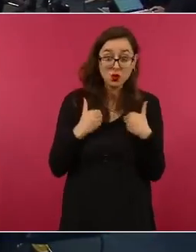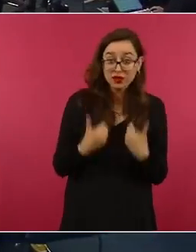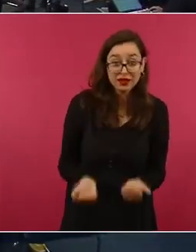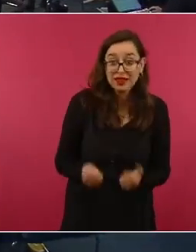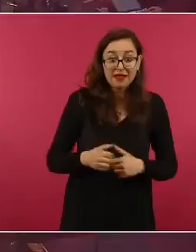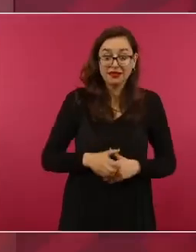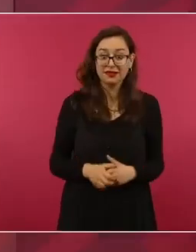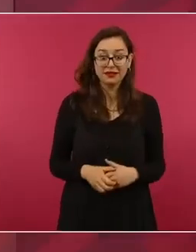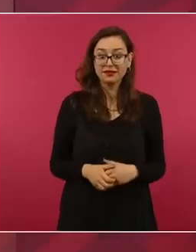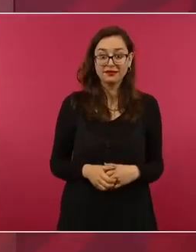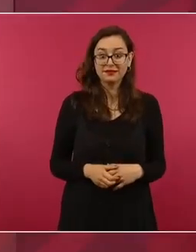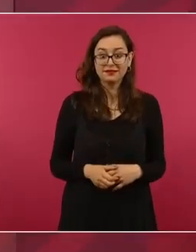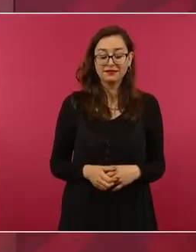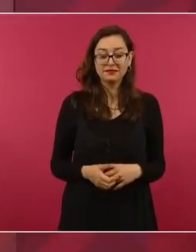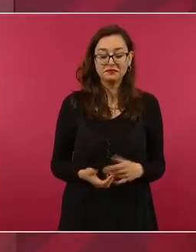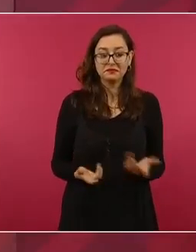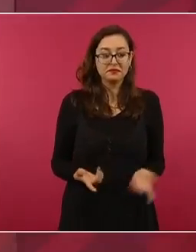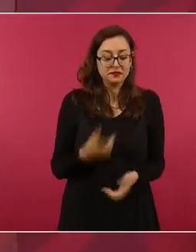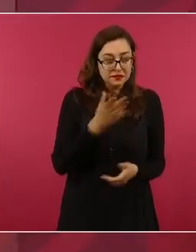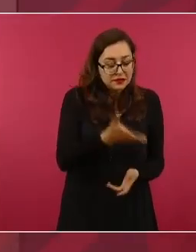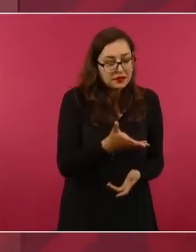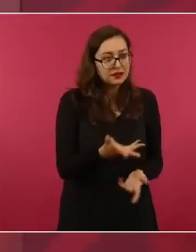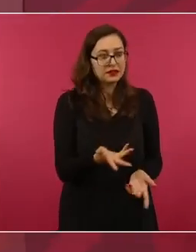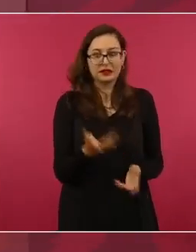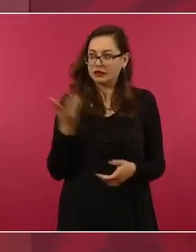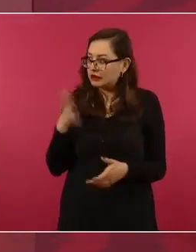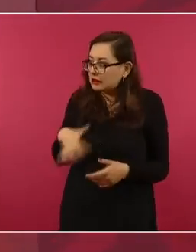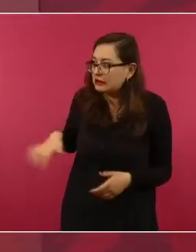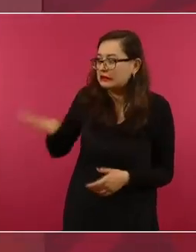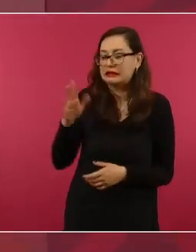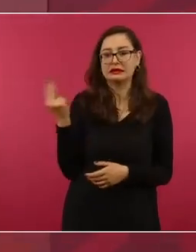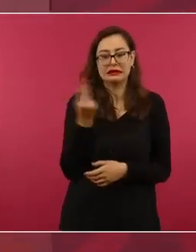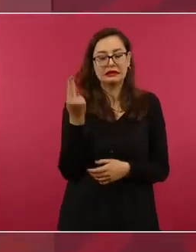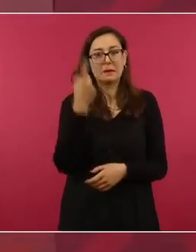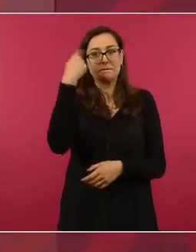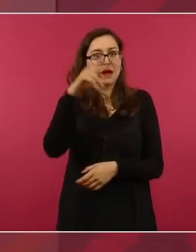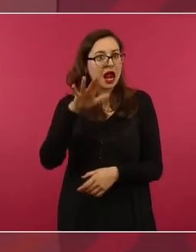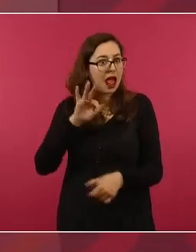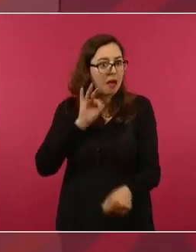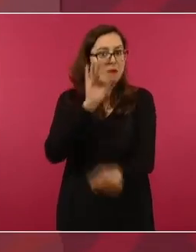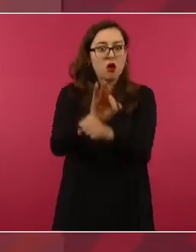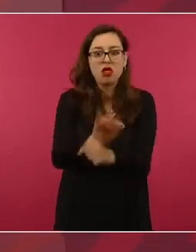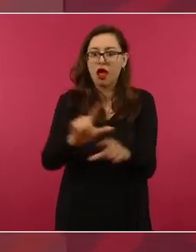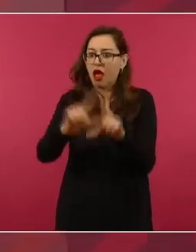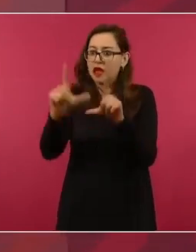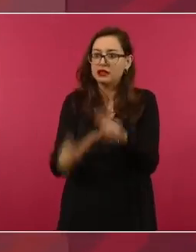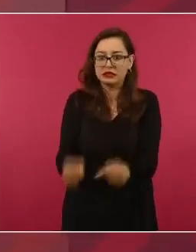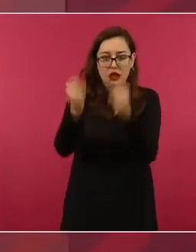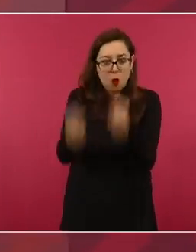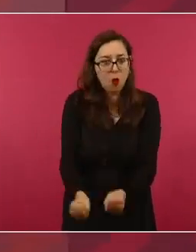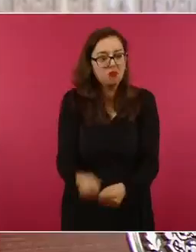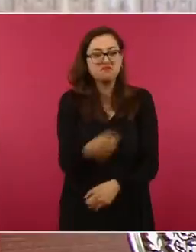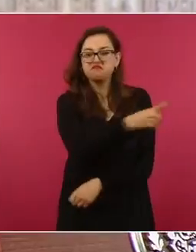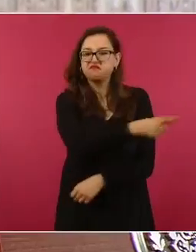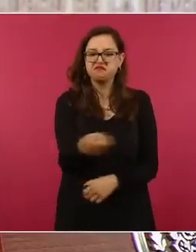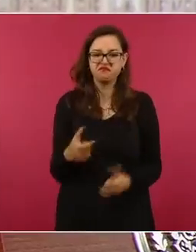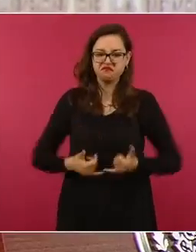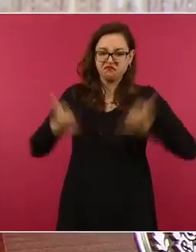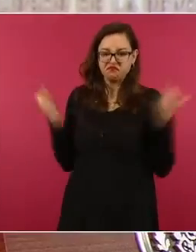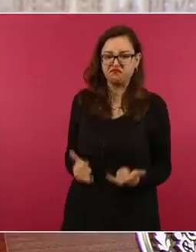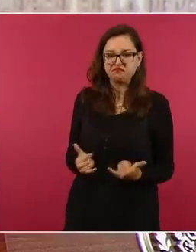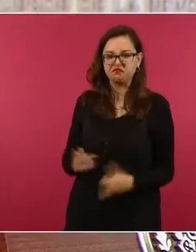de las Fuerzas Armadas para dar garantías de seguridad a la gente